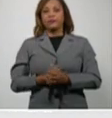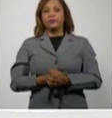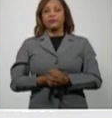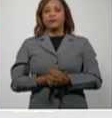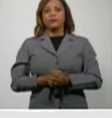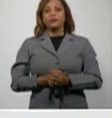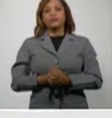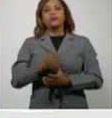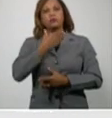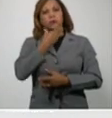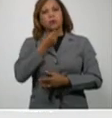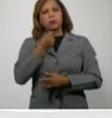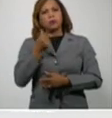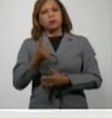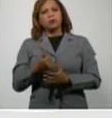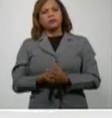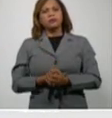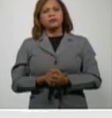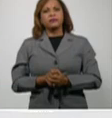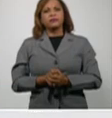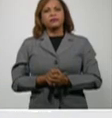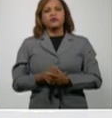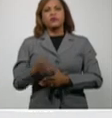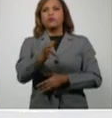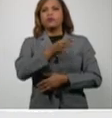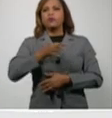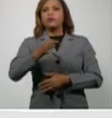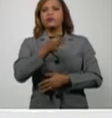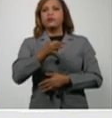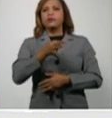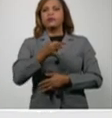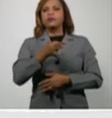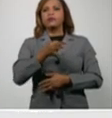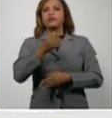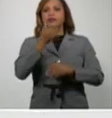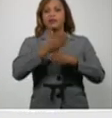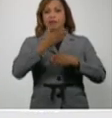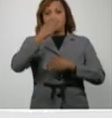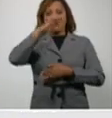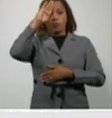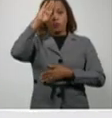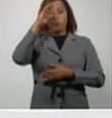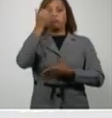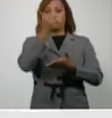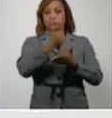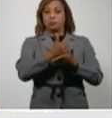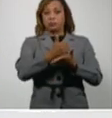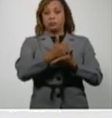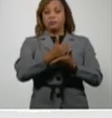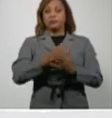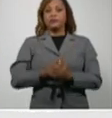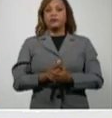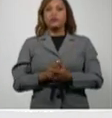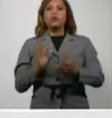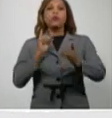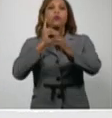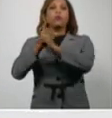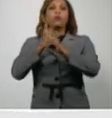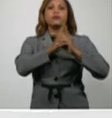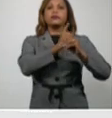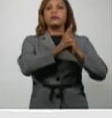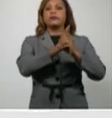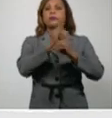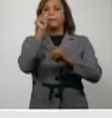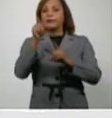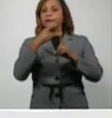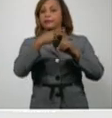relativamente joven, del municipio de Santiago de Cuba en esta provincia, contacto de un caso positivo que ya se